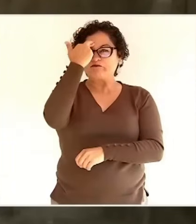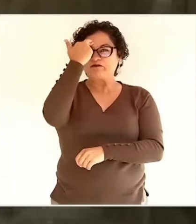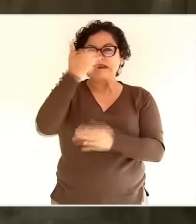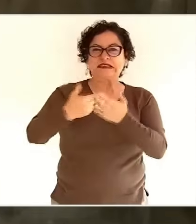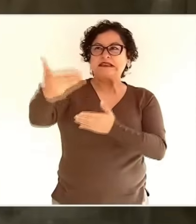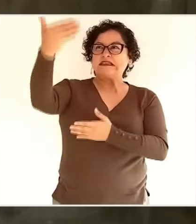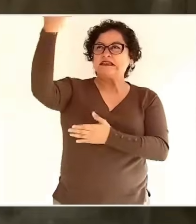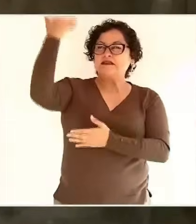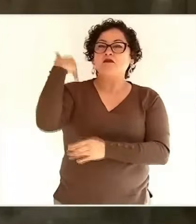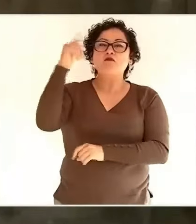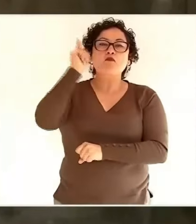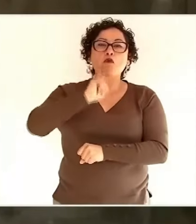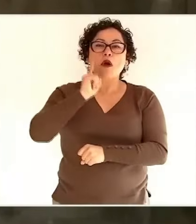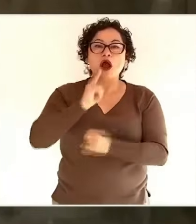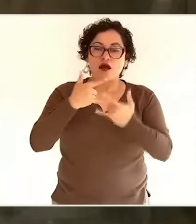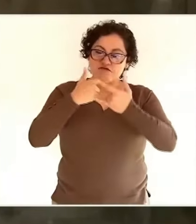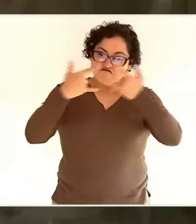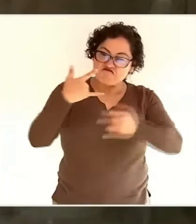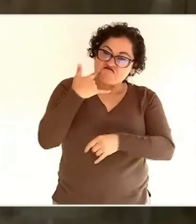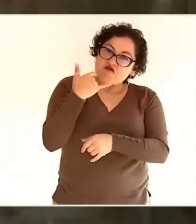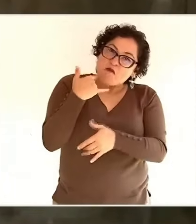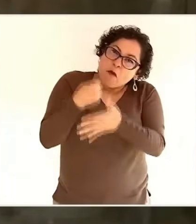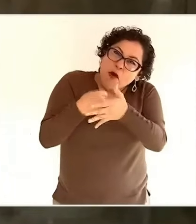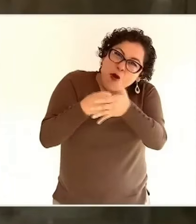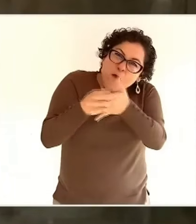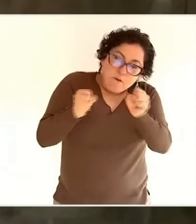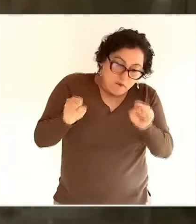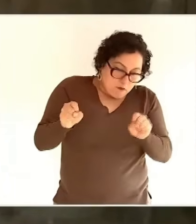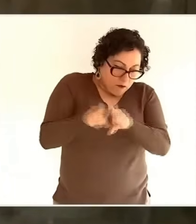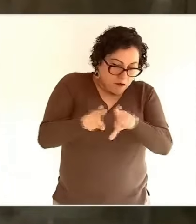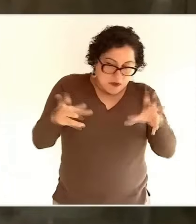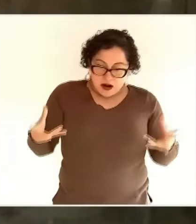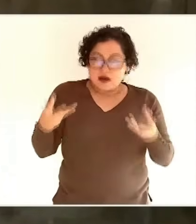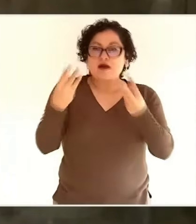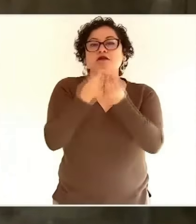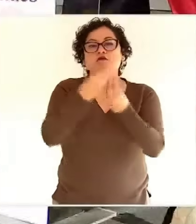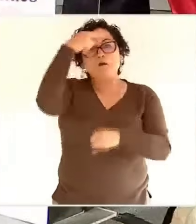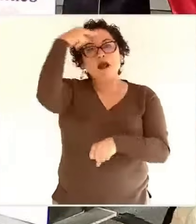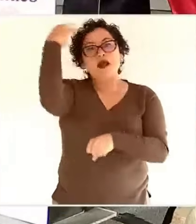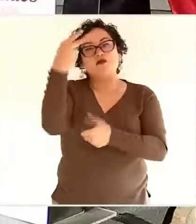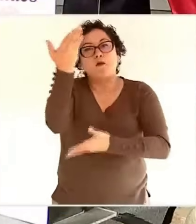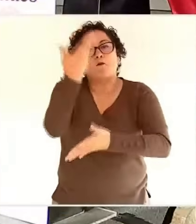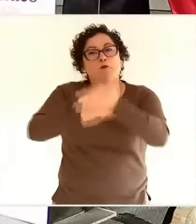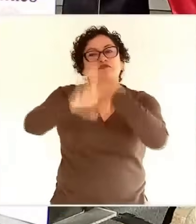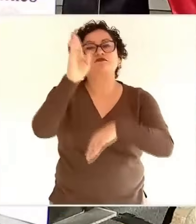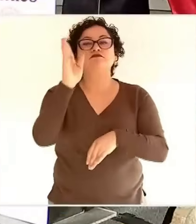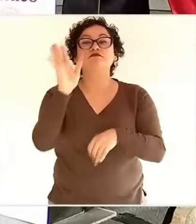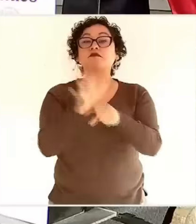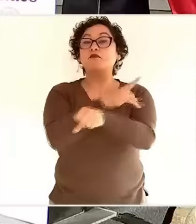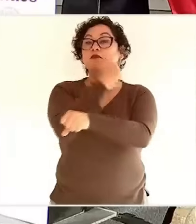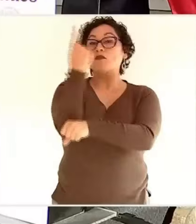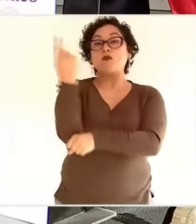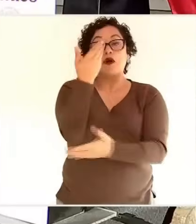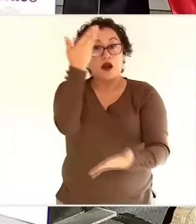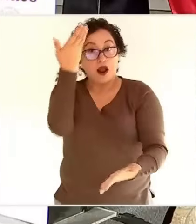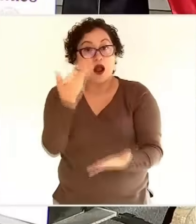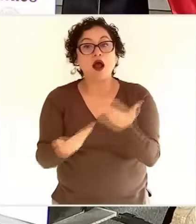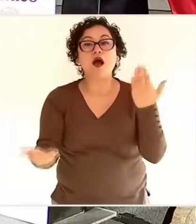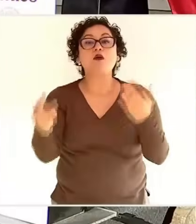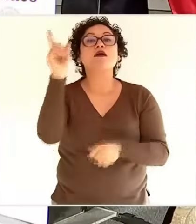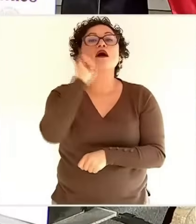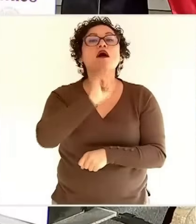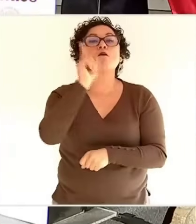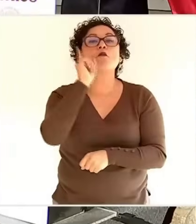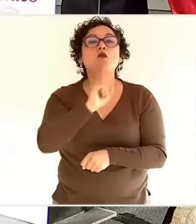sus luchas y sus aportaciones a la construcción del país, porque el tiempo de mujeres